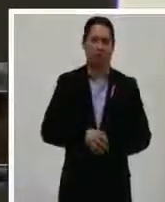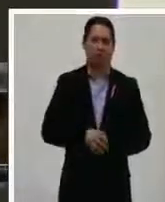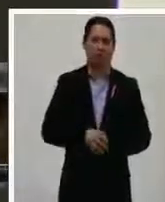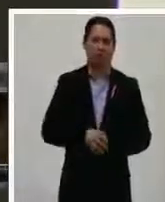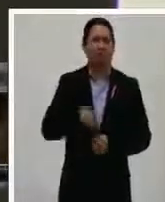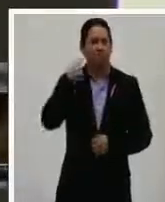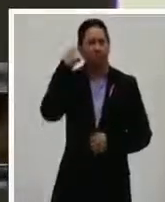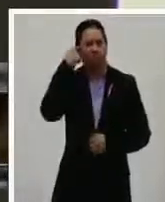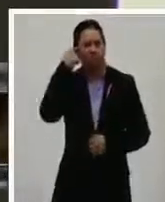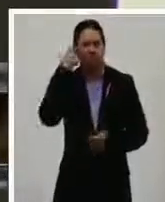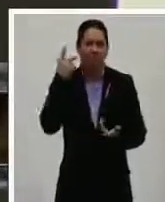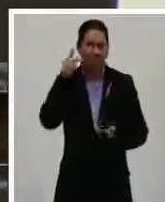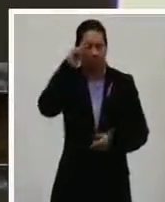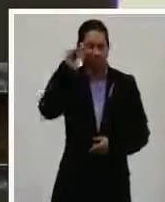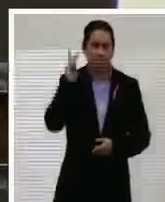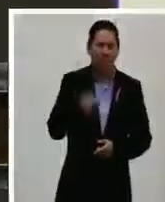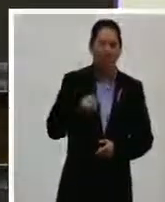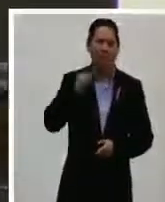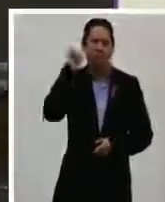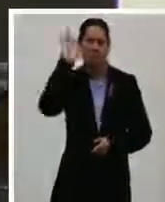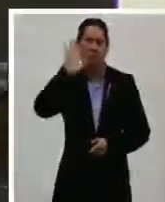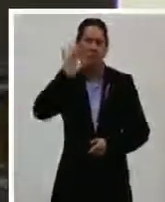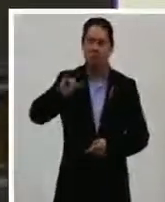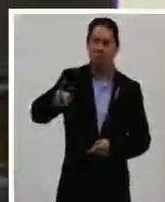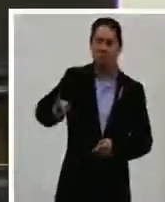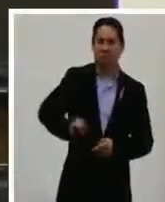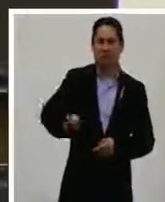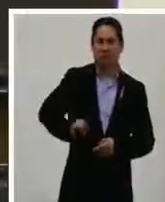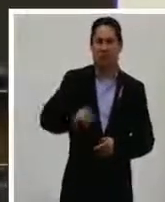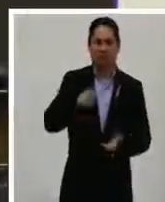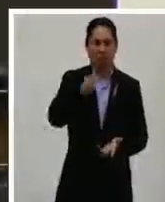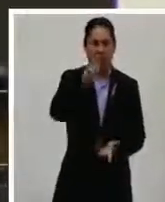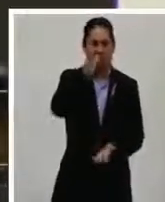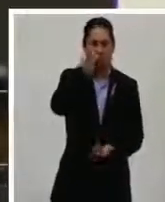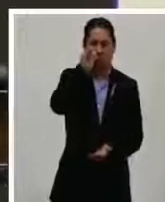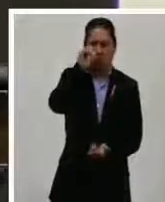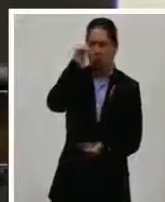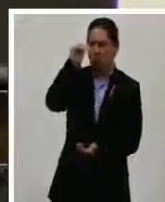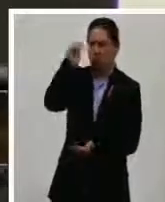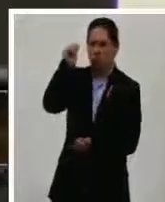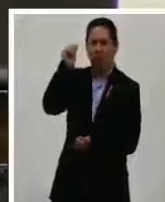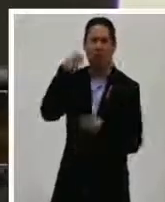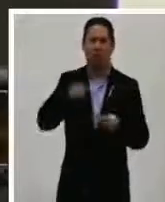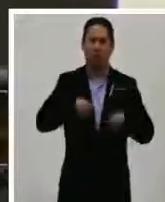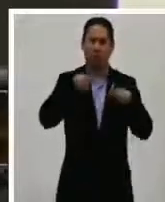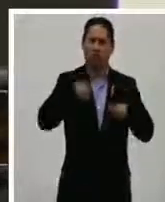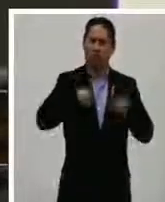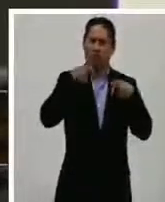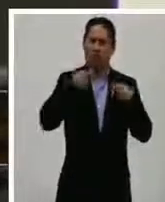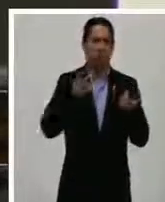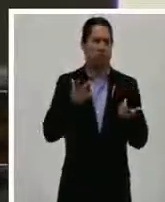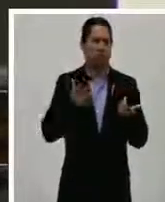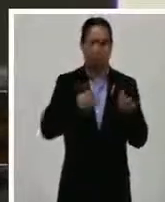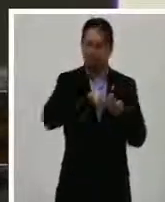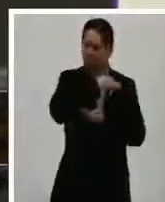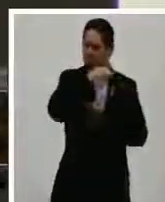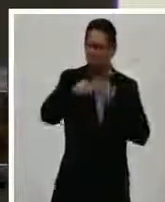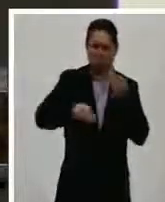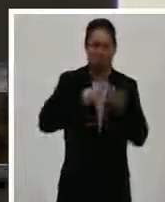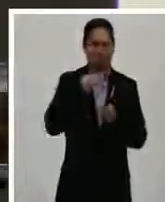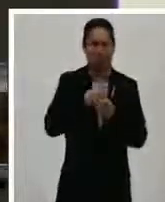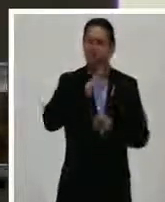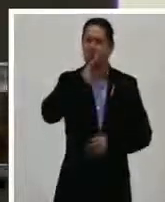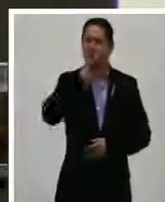lamentablemente privilegiaron intereses particulares e hicieron negocios en diversos esquemas de corrupción